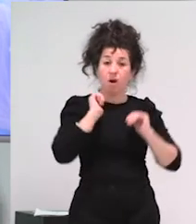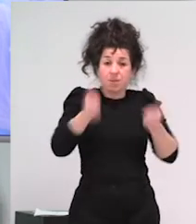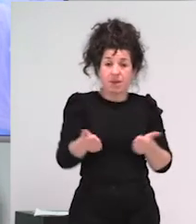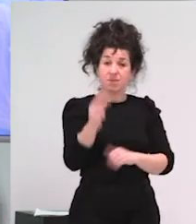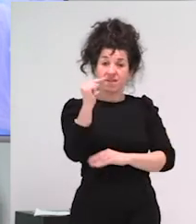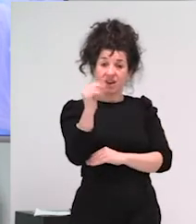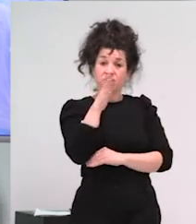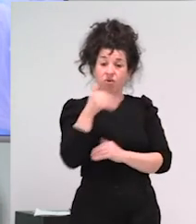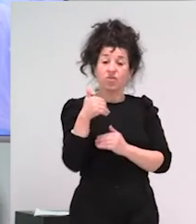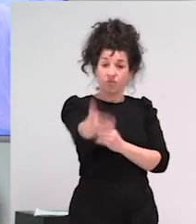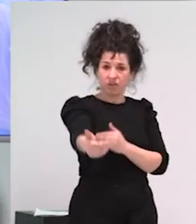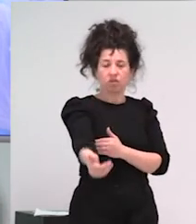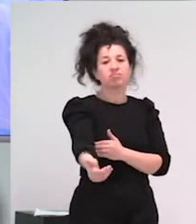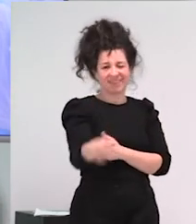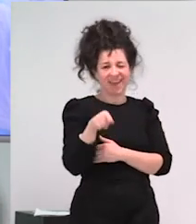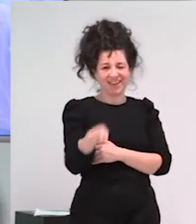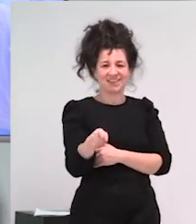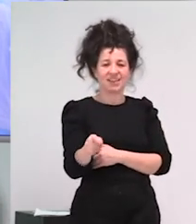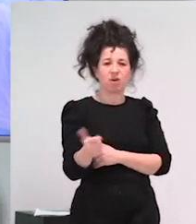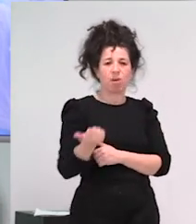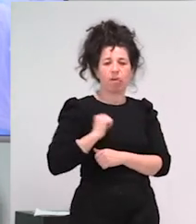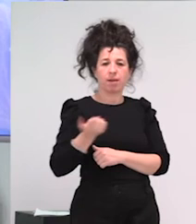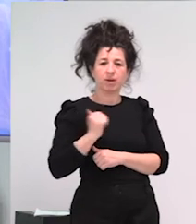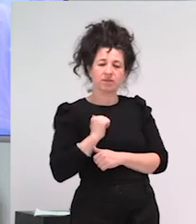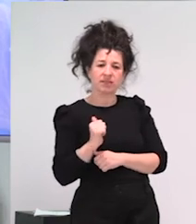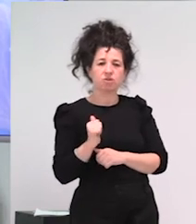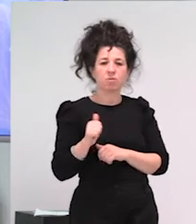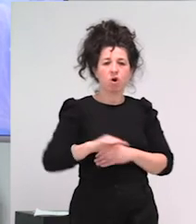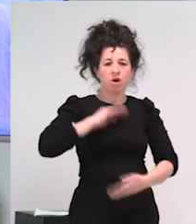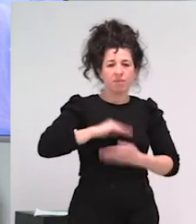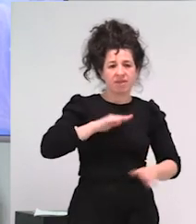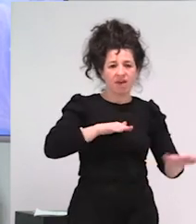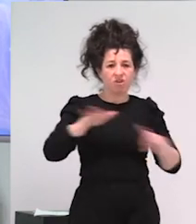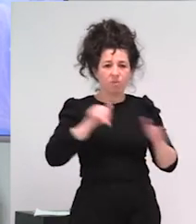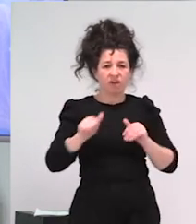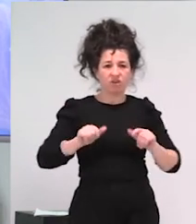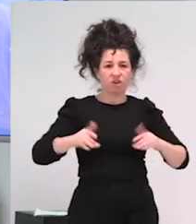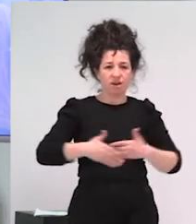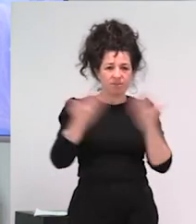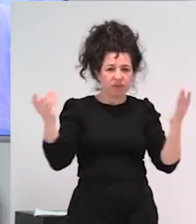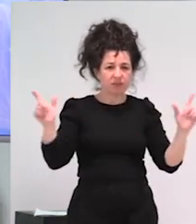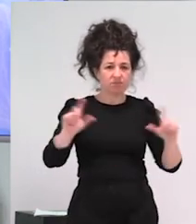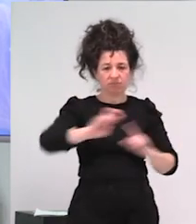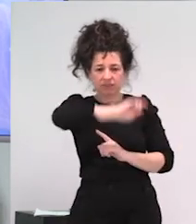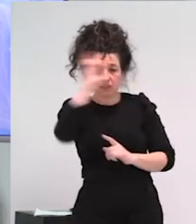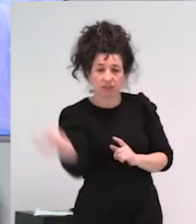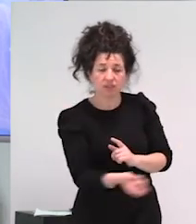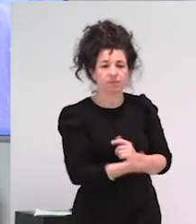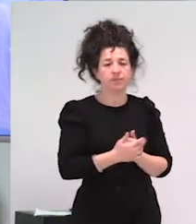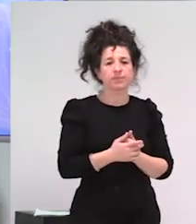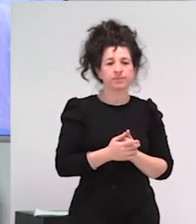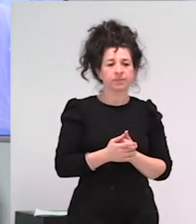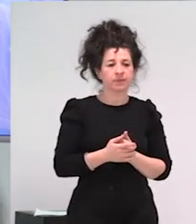jugábamos con esta baza, de la capacidad de convocatoria a prensa y medios. Y finalmente el eco internacional, que es lo que hace posible